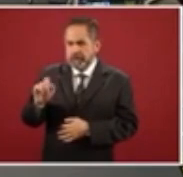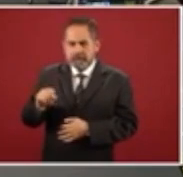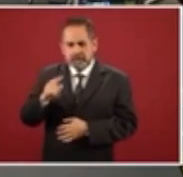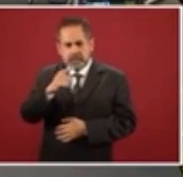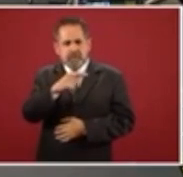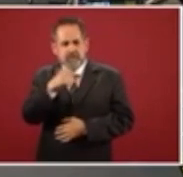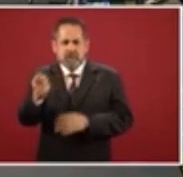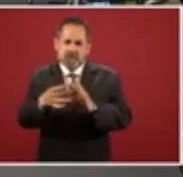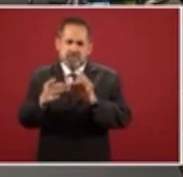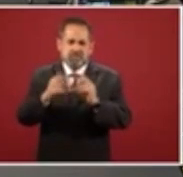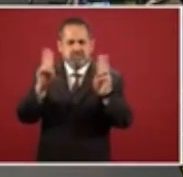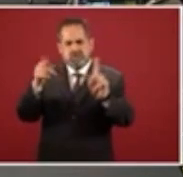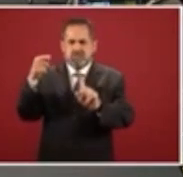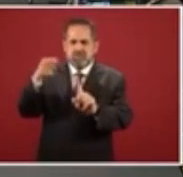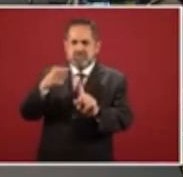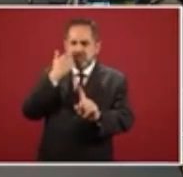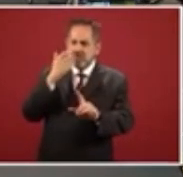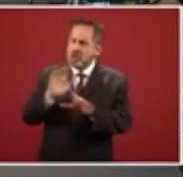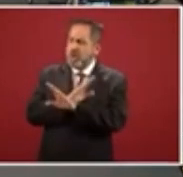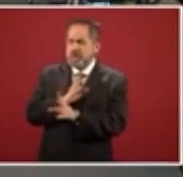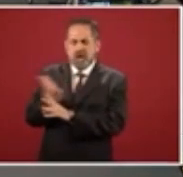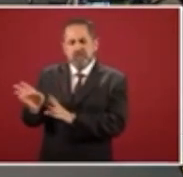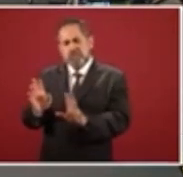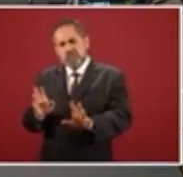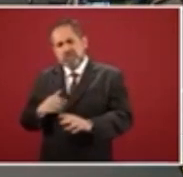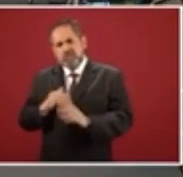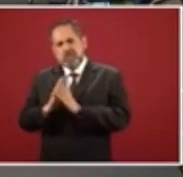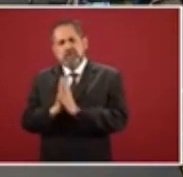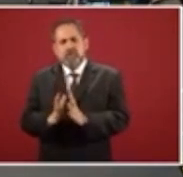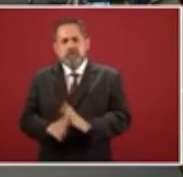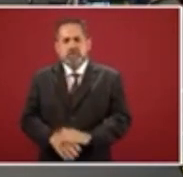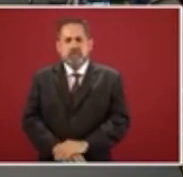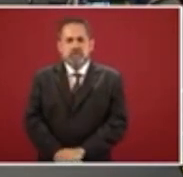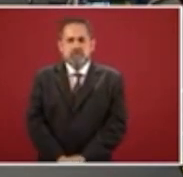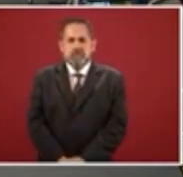habló suficiente del tema. Vamos a cambiar. Por favor. Carlos Domínguez, de Nación 14.